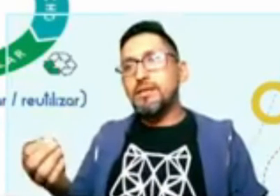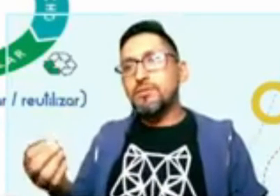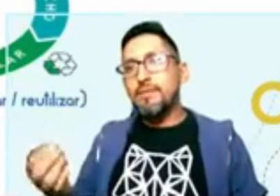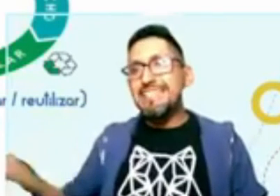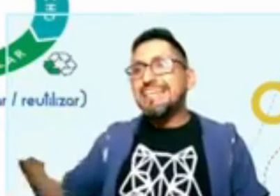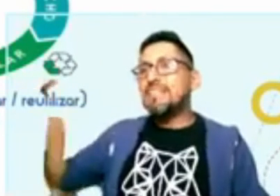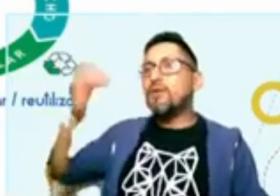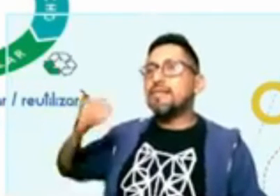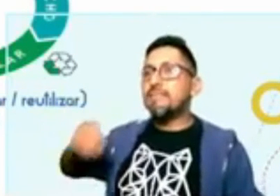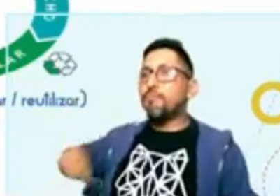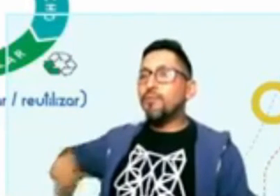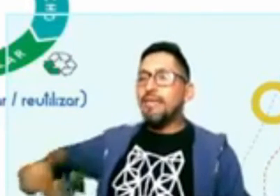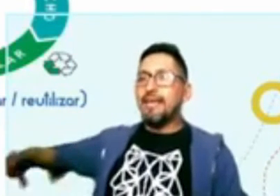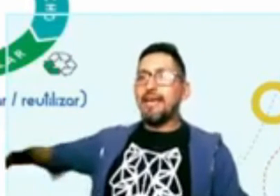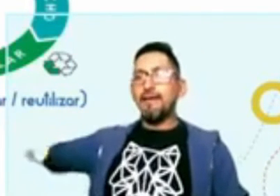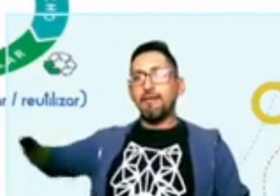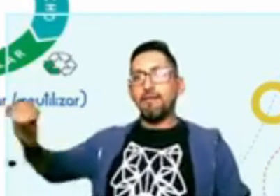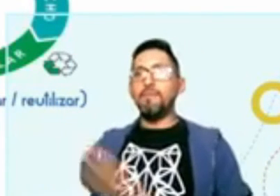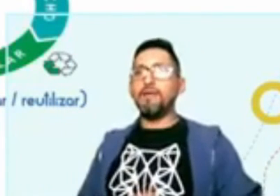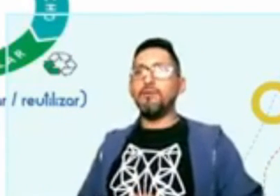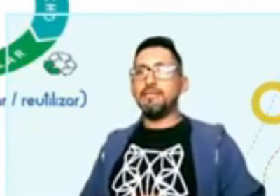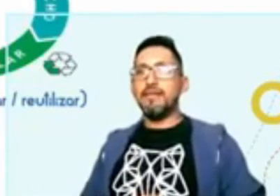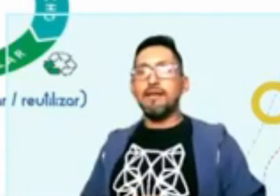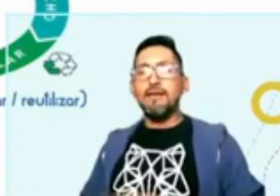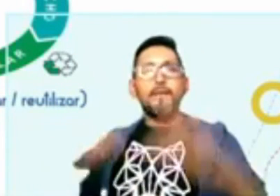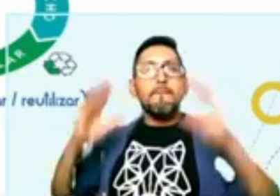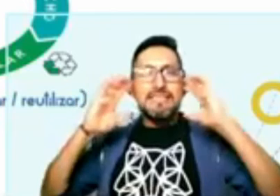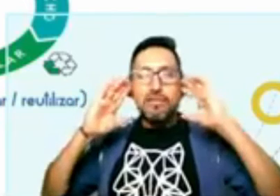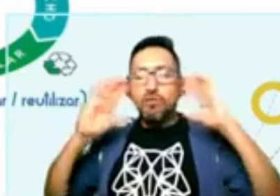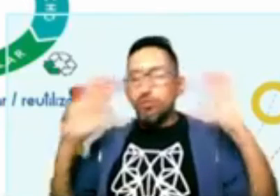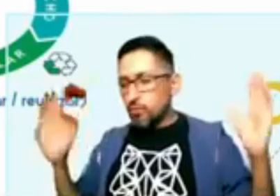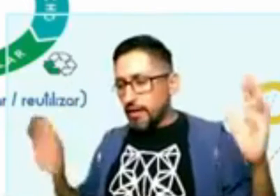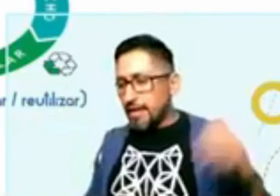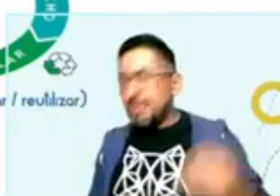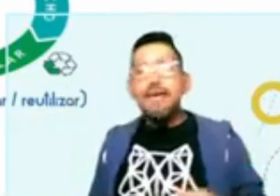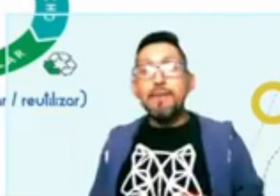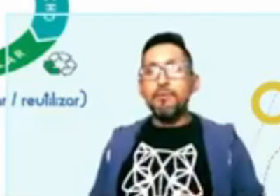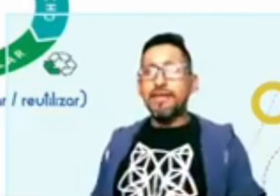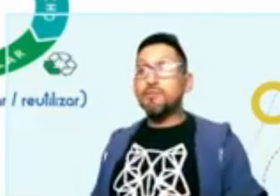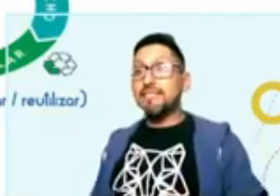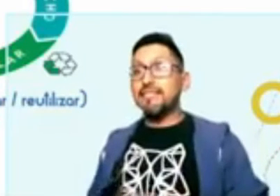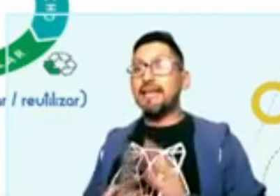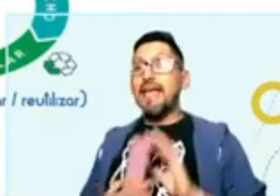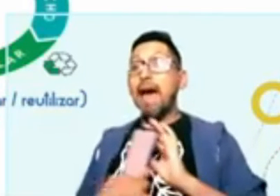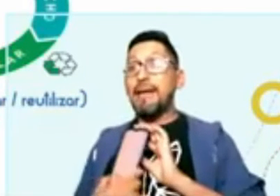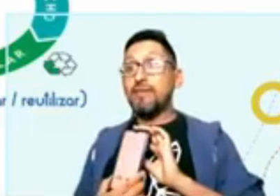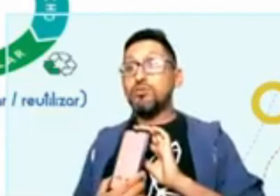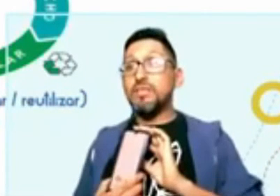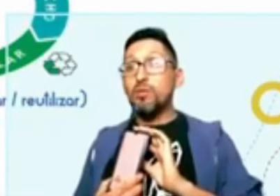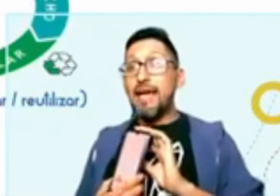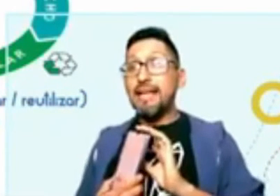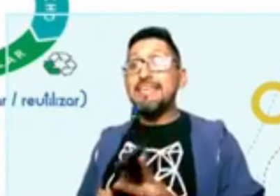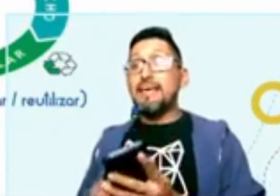utilizarse una sola vez, sino que se pudiera limpiar y utilizar? Piensa todo lo que hay. Que pudiéramos hacer